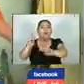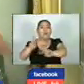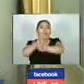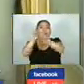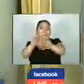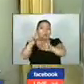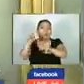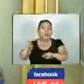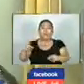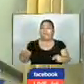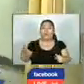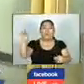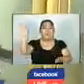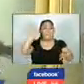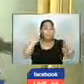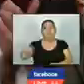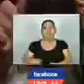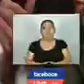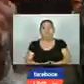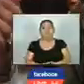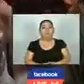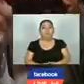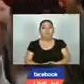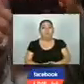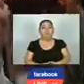aumento de la transmisión en Santa Cruz.